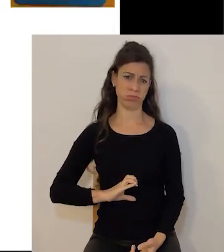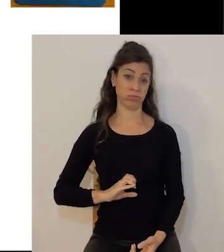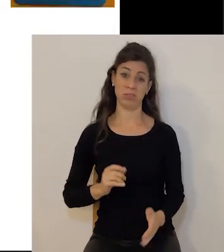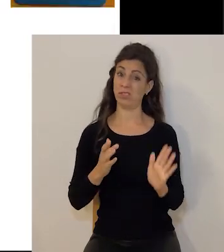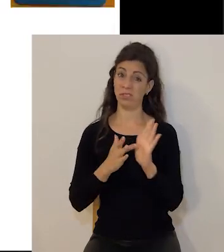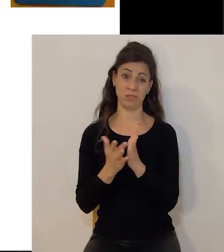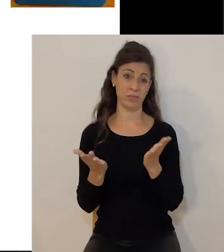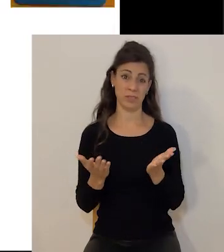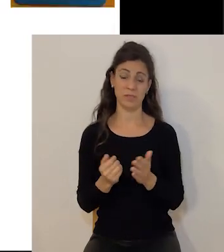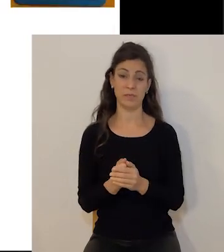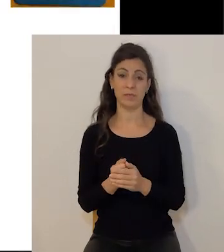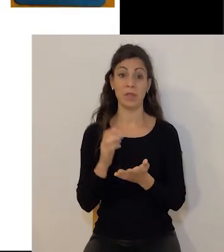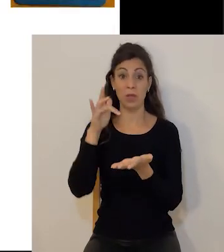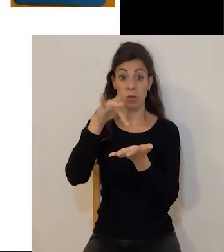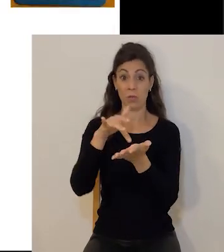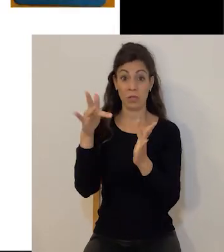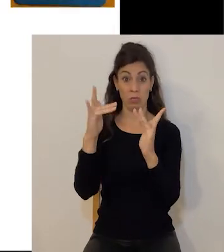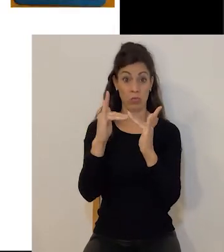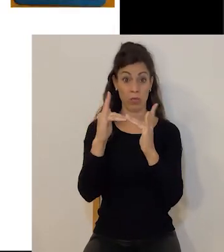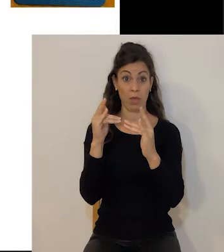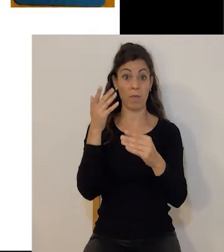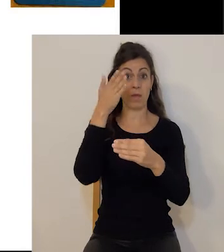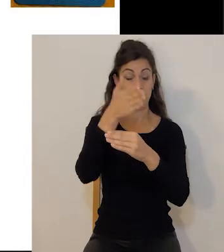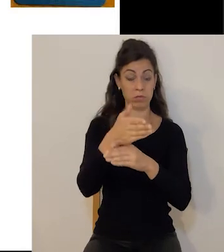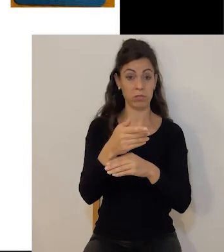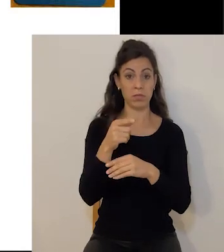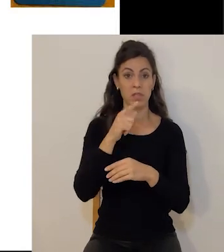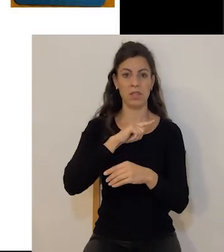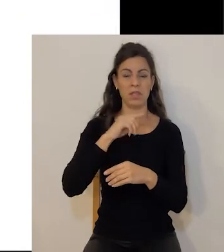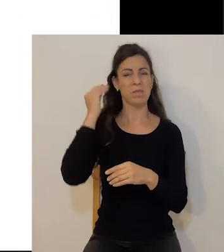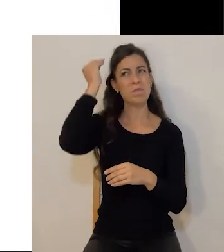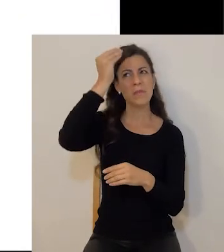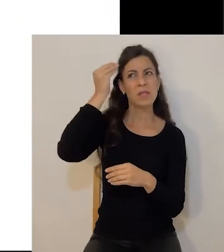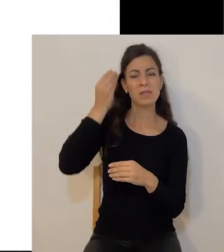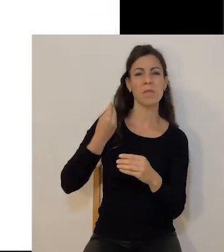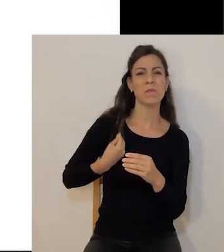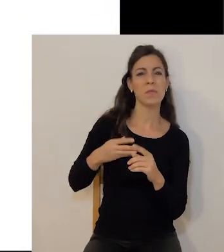¿Y cuando te vas a la cama y piensas en ello? Ansiedad.